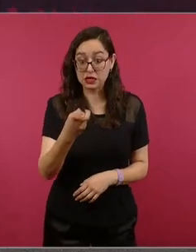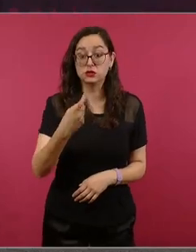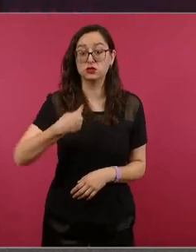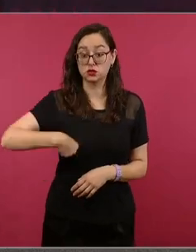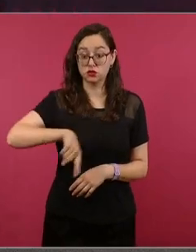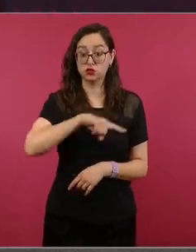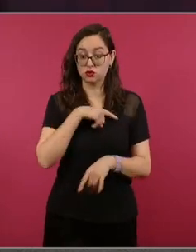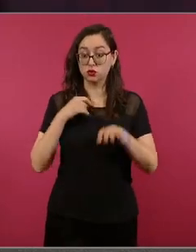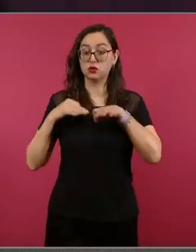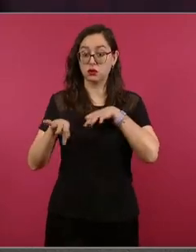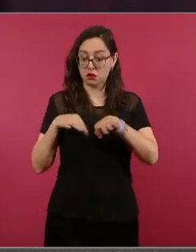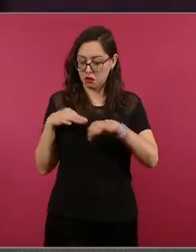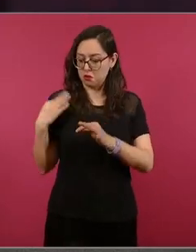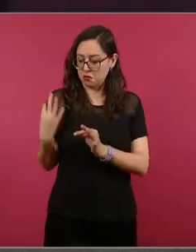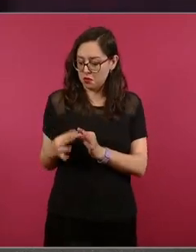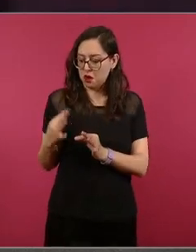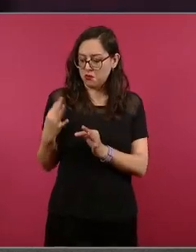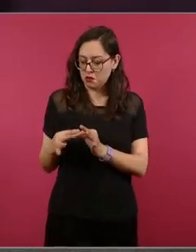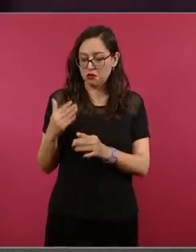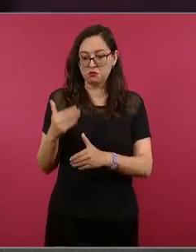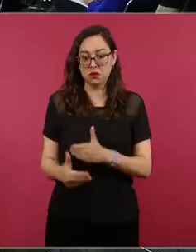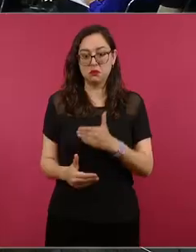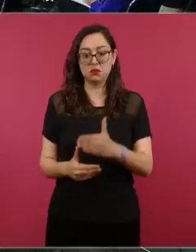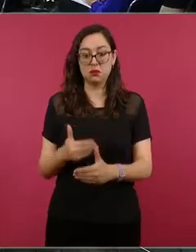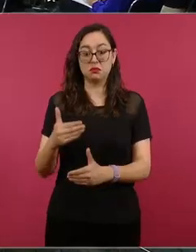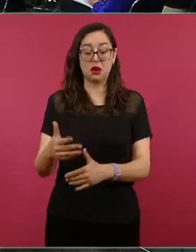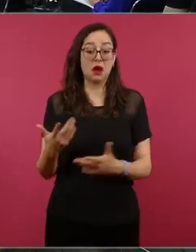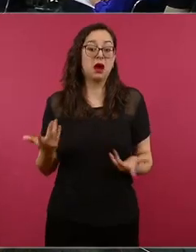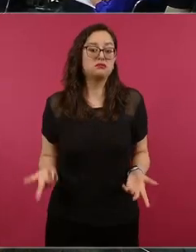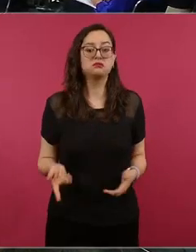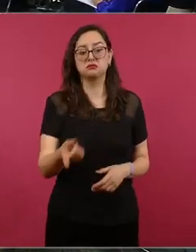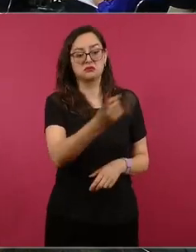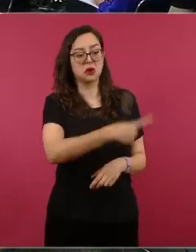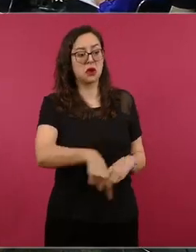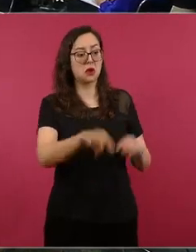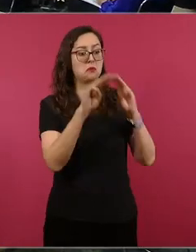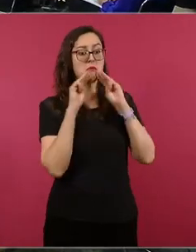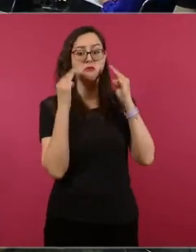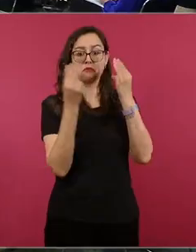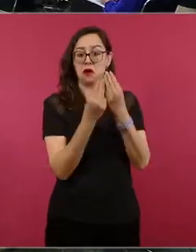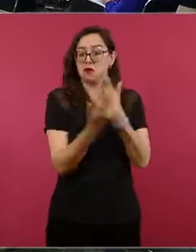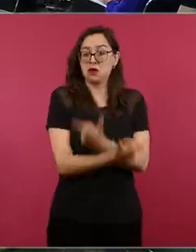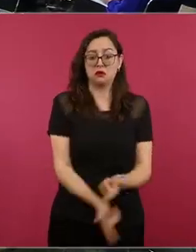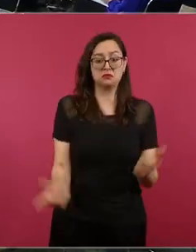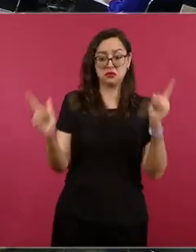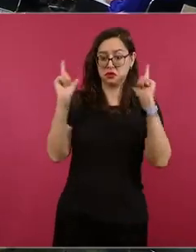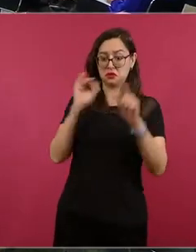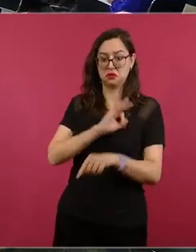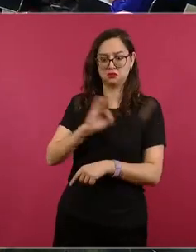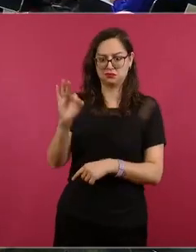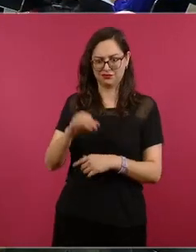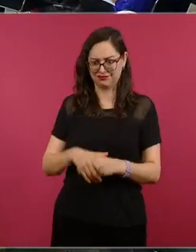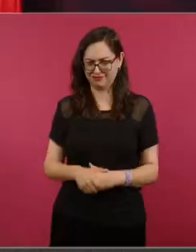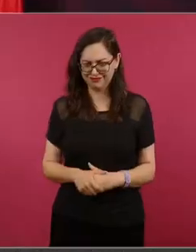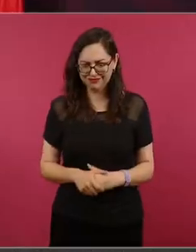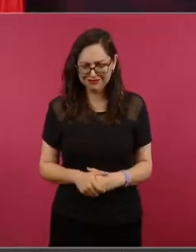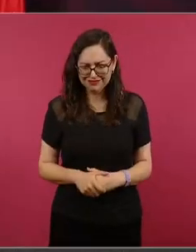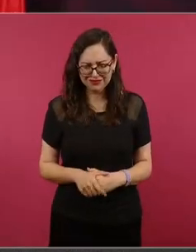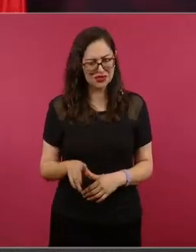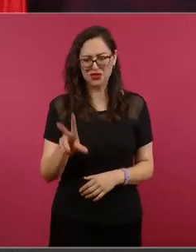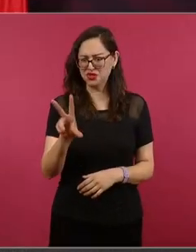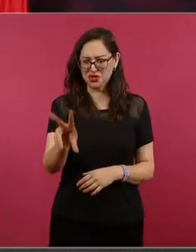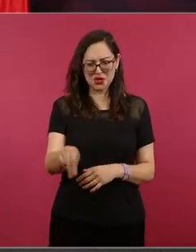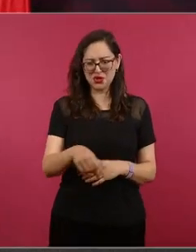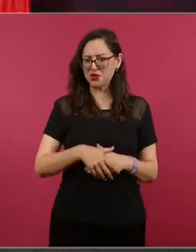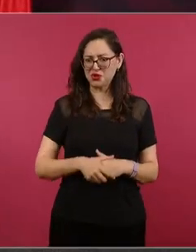Y vamos avanzando. Pero mientras ellos pueden operar pues libremente. No, para... no, ya no es como